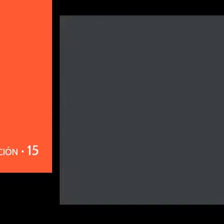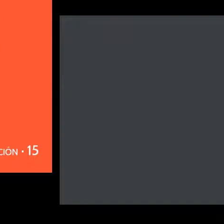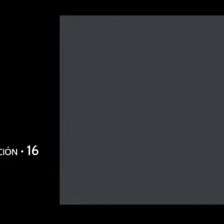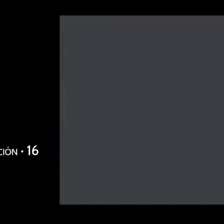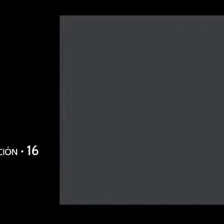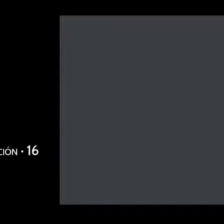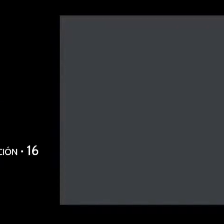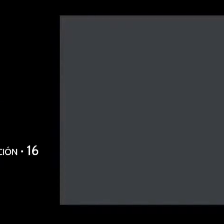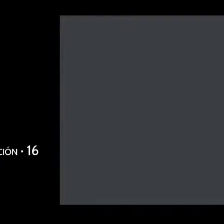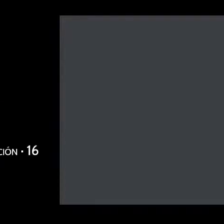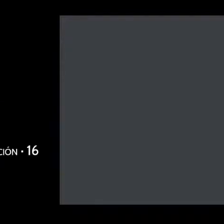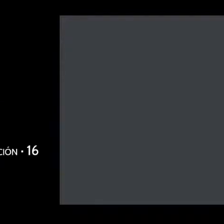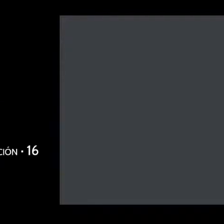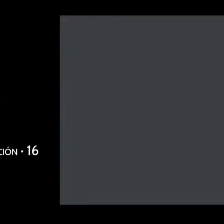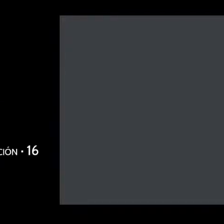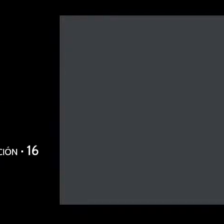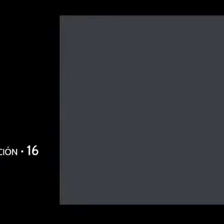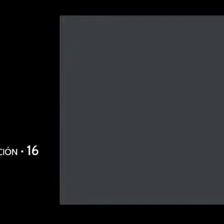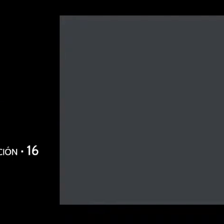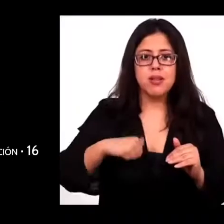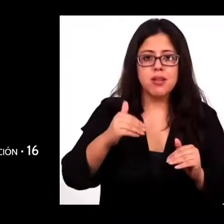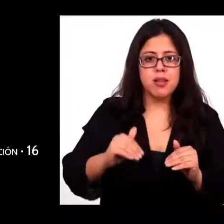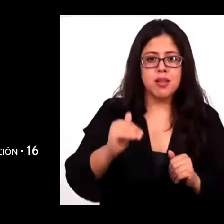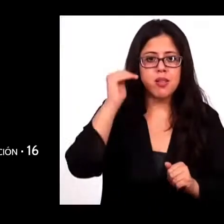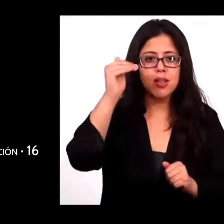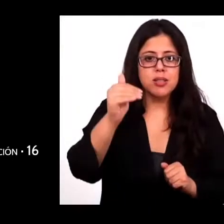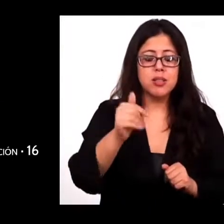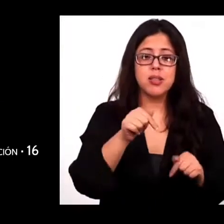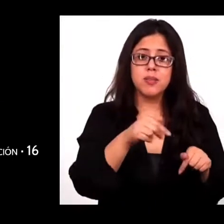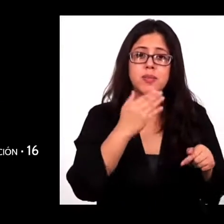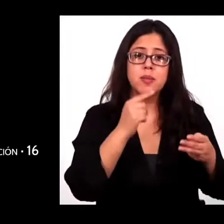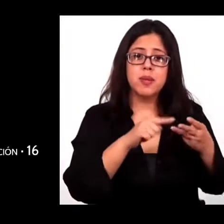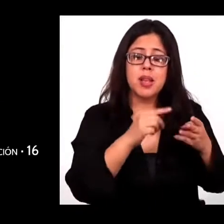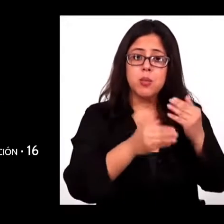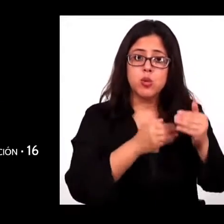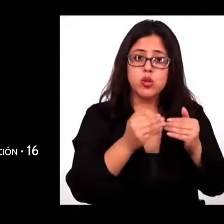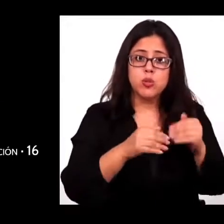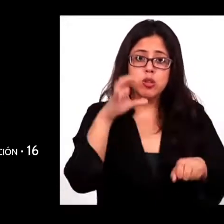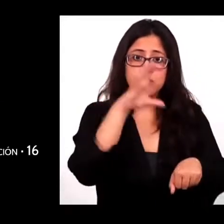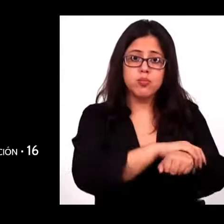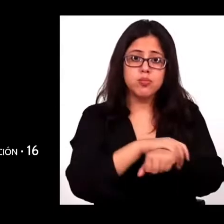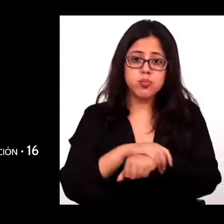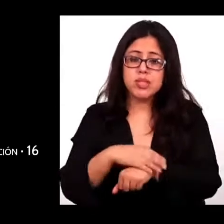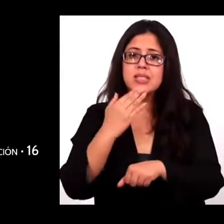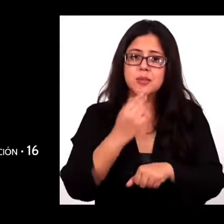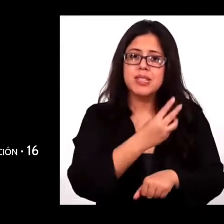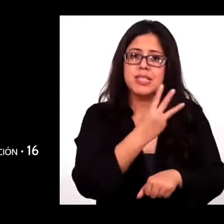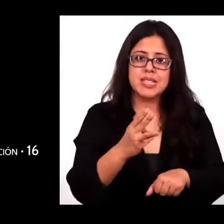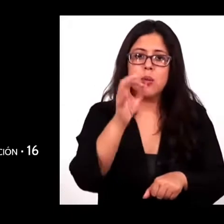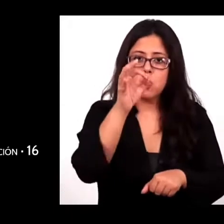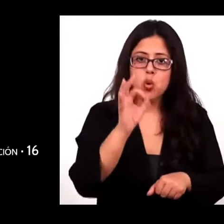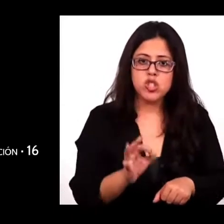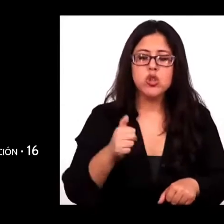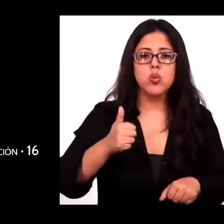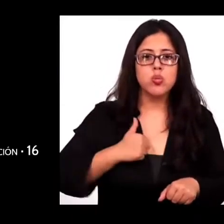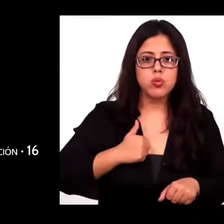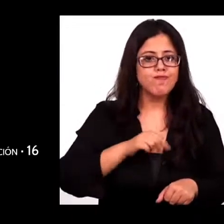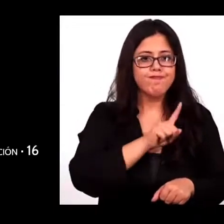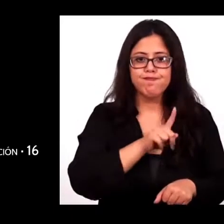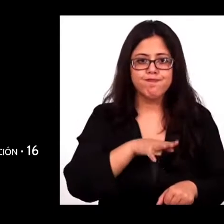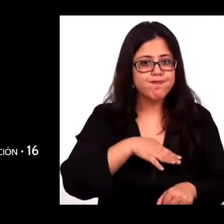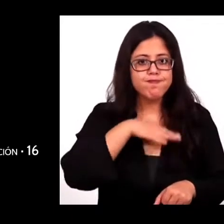derechos humanos de niños, niñas y adolescentes. En relación al procedimiento de detenciones, también hay un 33% de cumplimiento